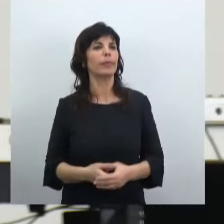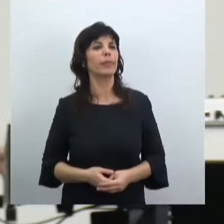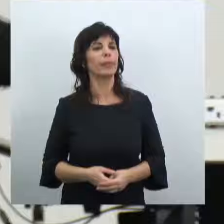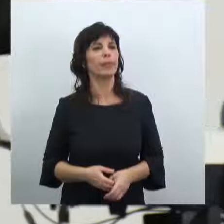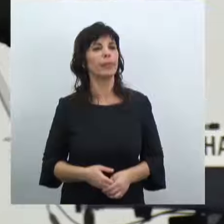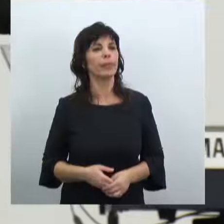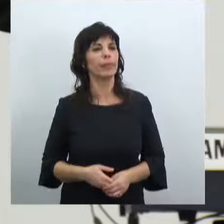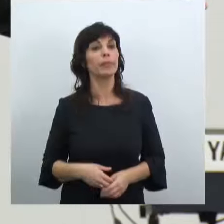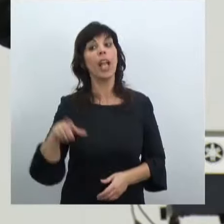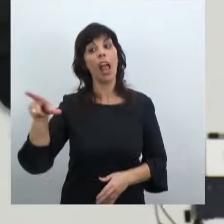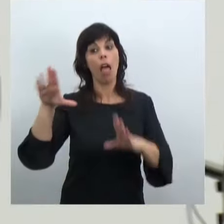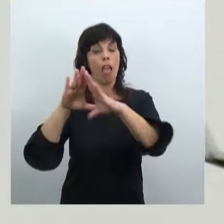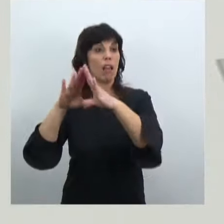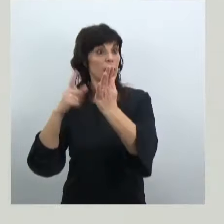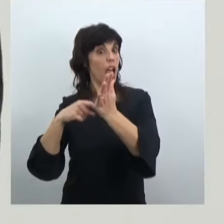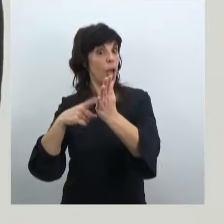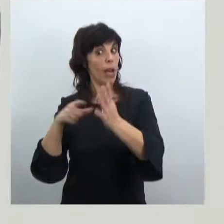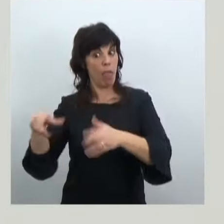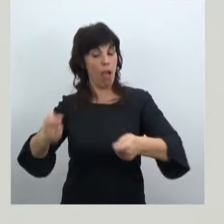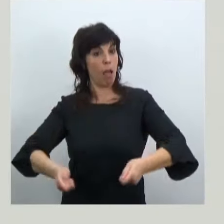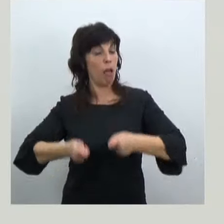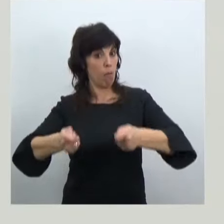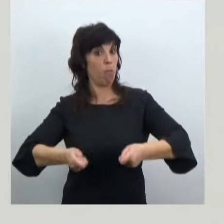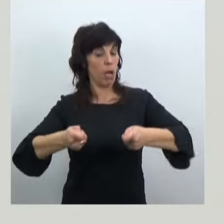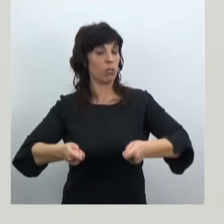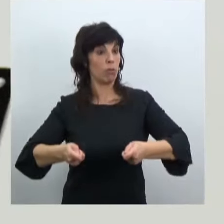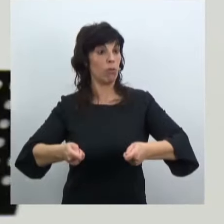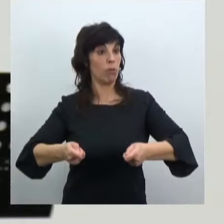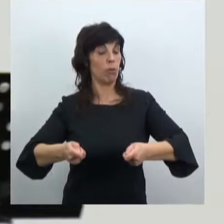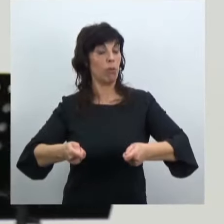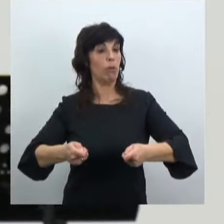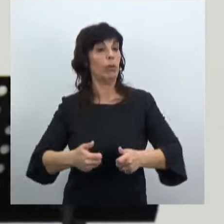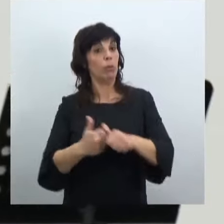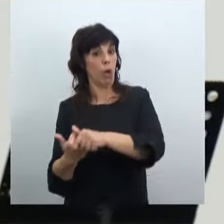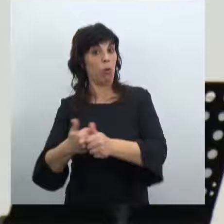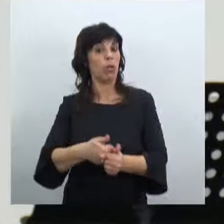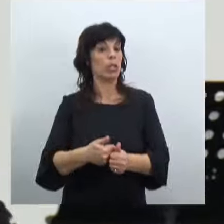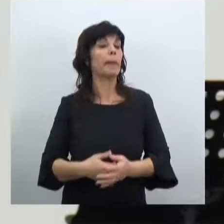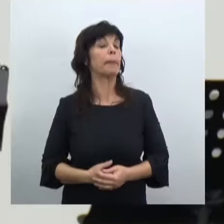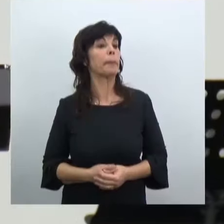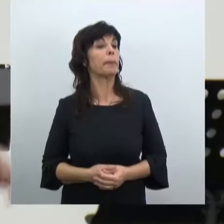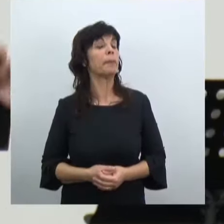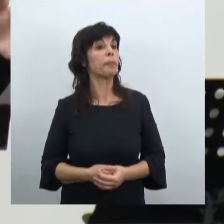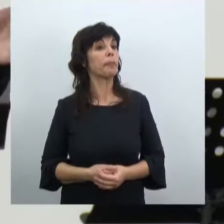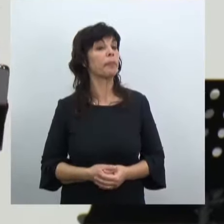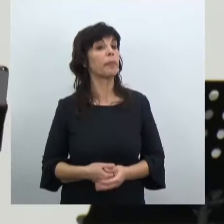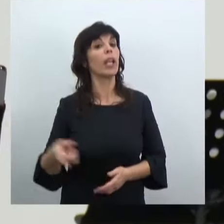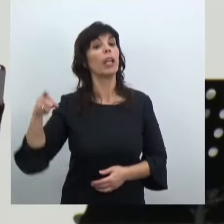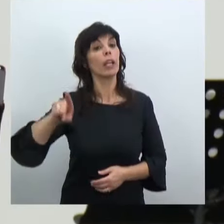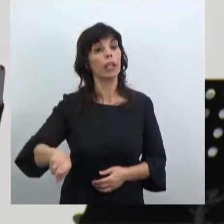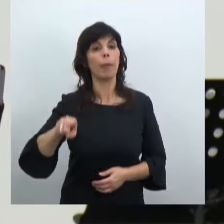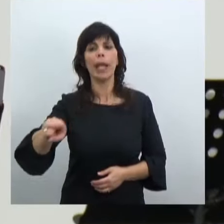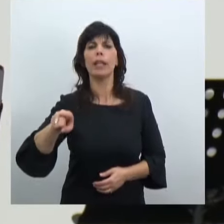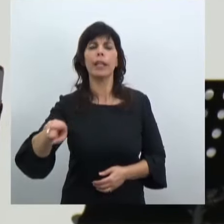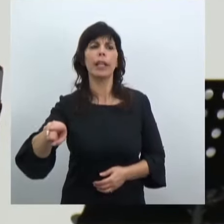Joan Castro viene de Valencia y es pastor de la Iglesia Bautista, y al mismo momento él lleva un movimiento